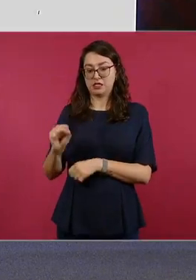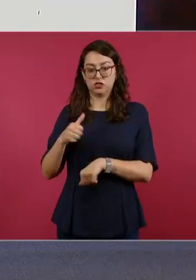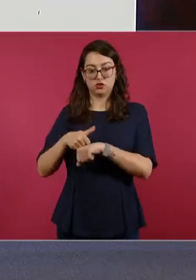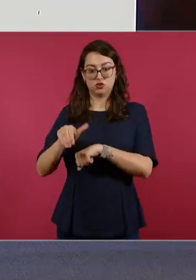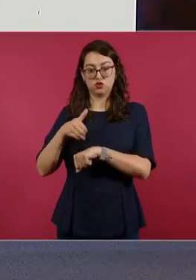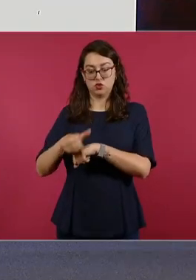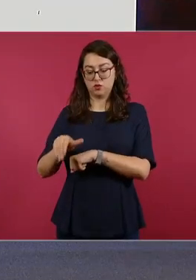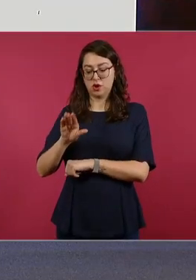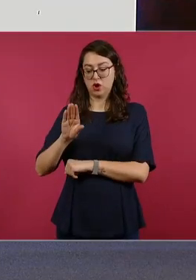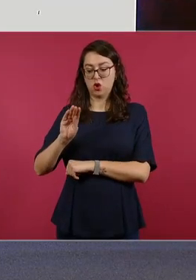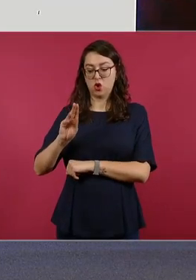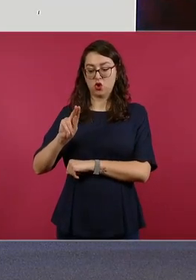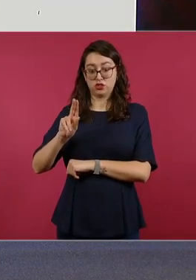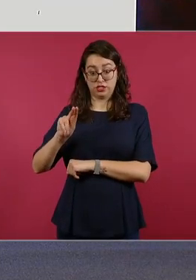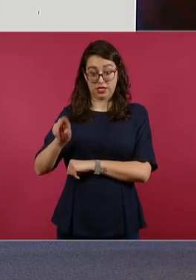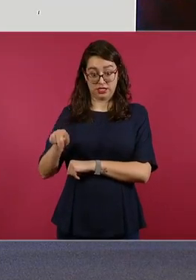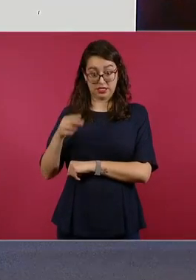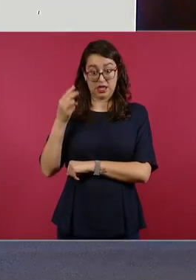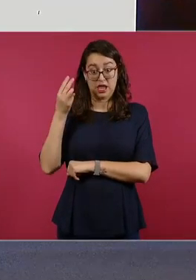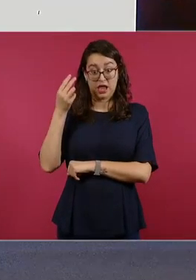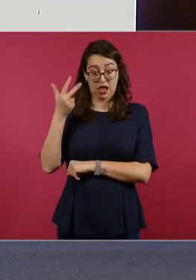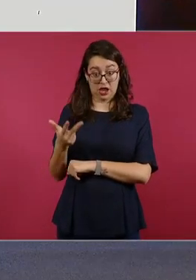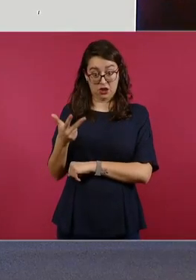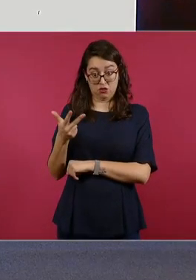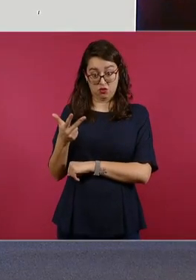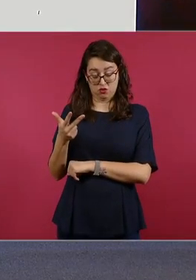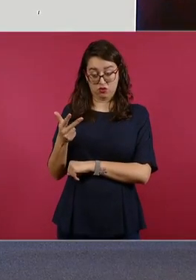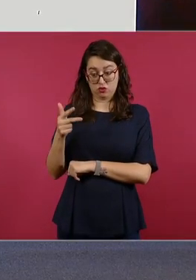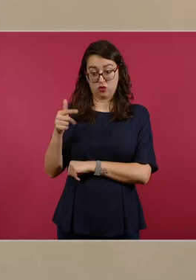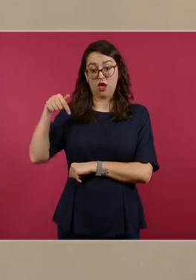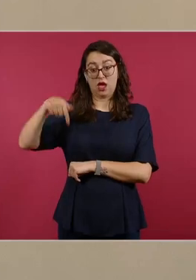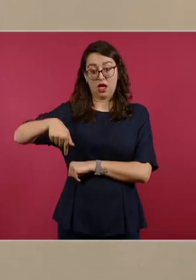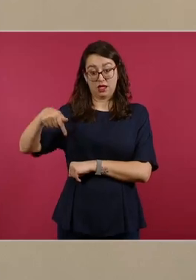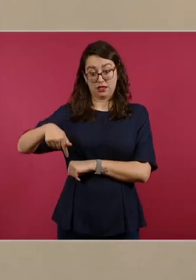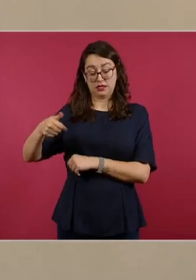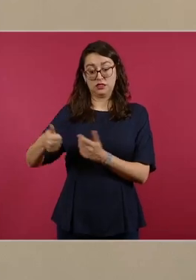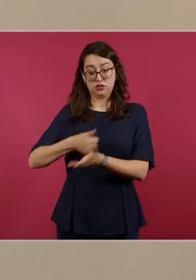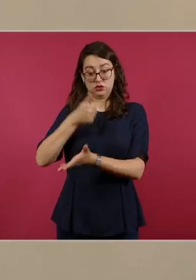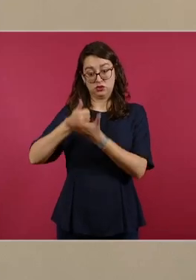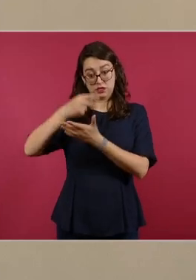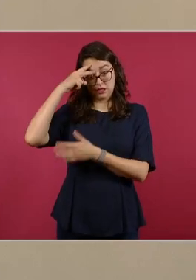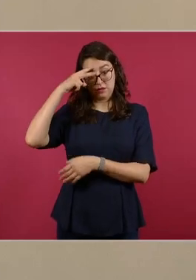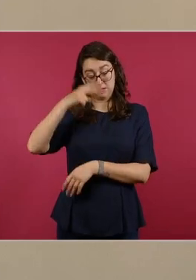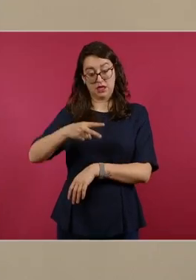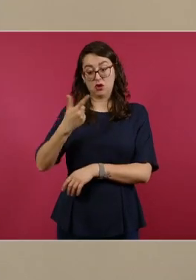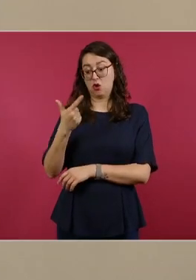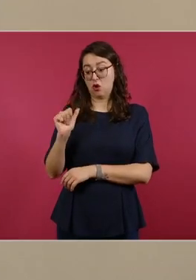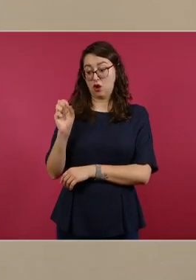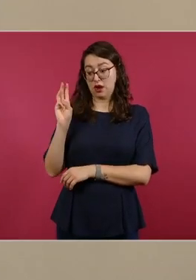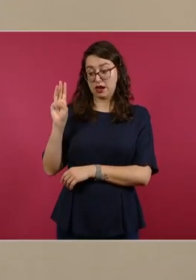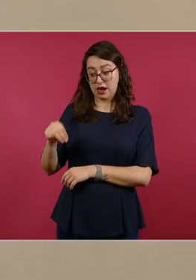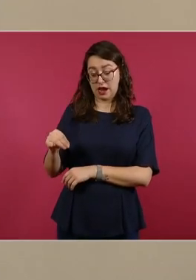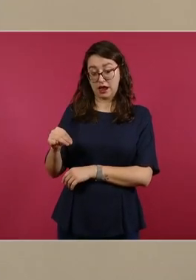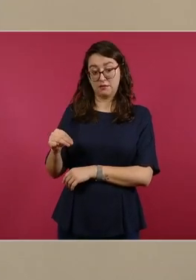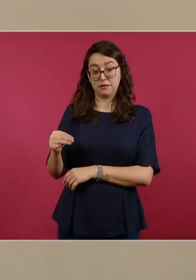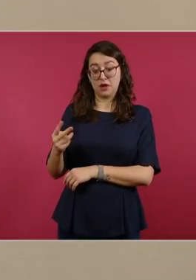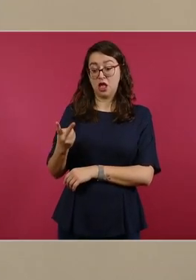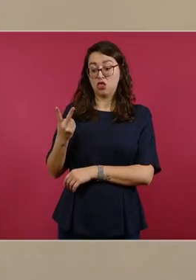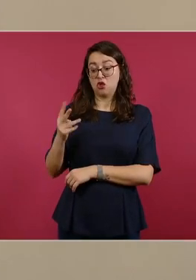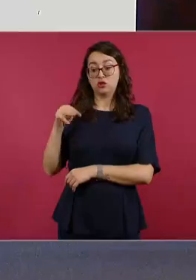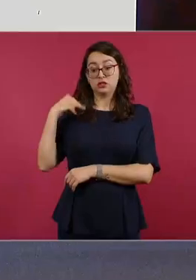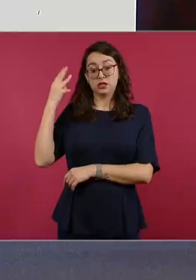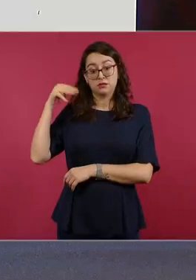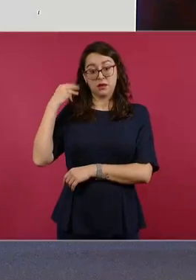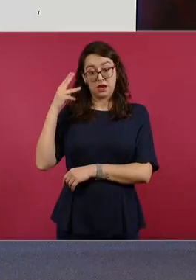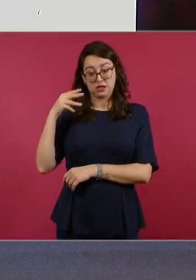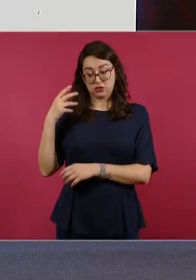tres detenidos en un cateo realizado aquí en la Alcaldía Gustavo Amadero el 2 de marzo